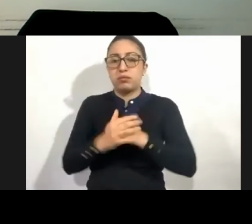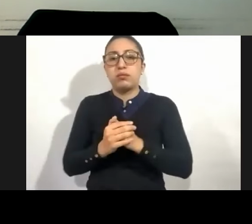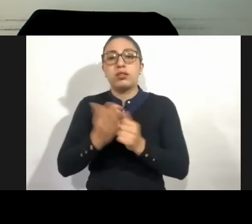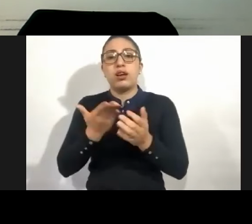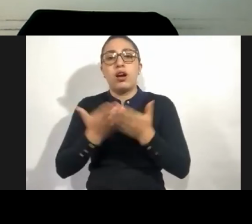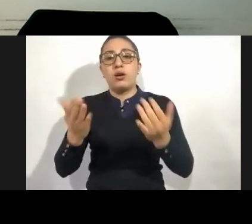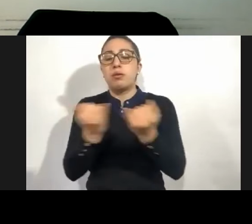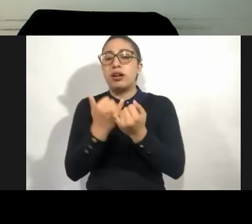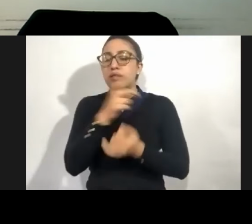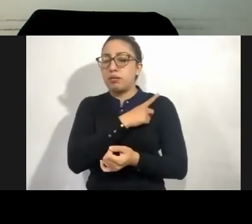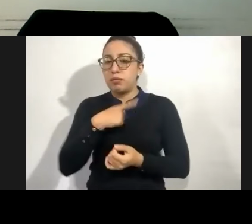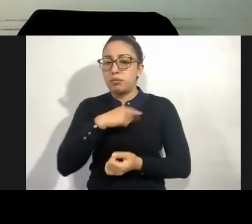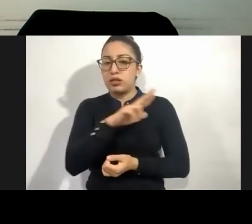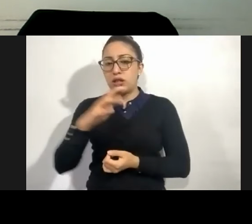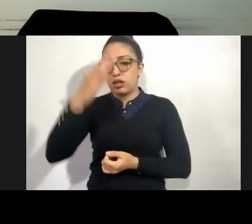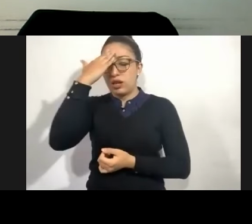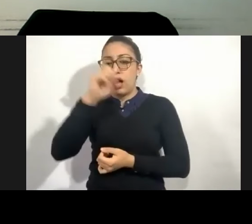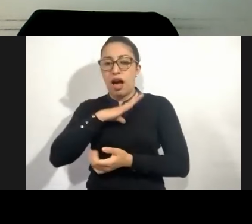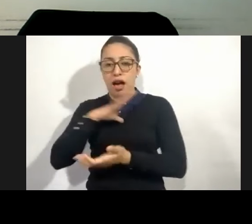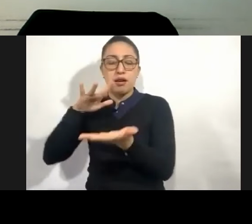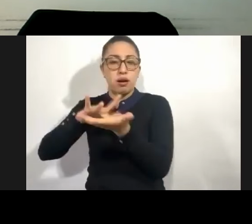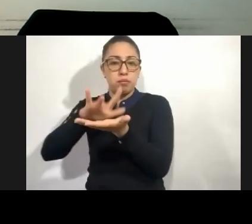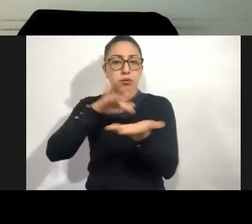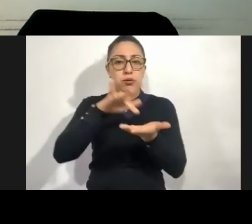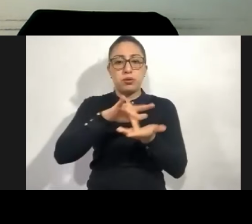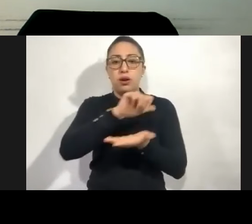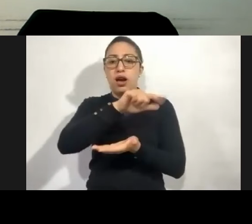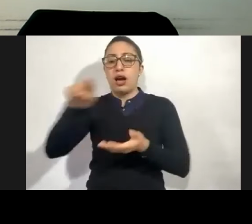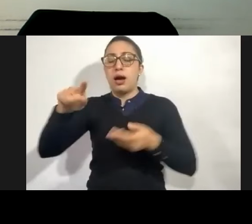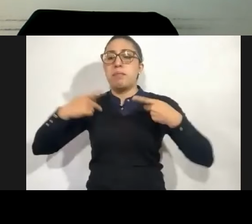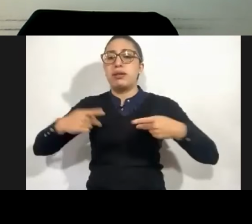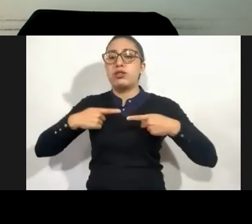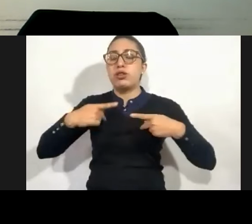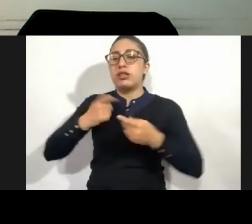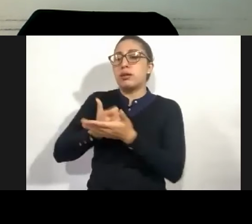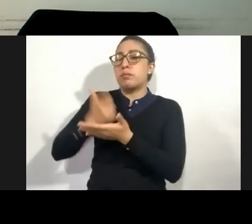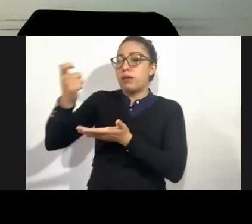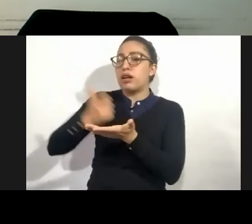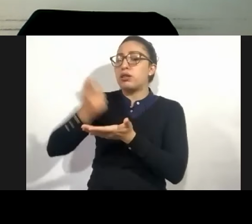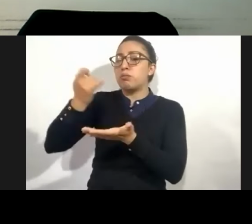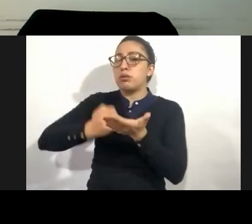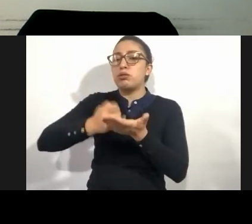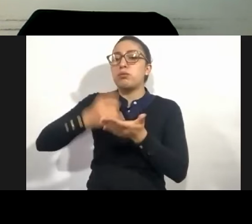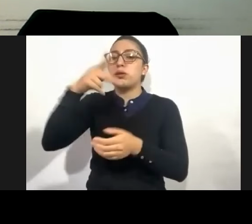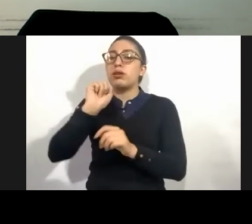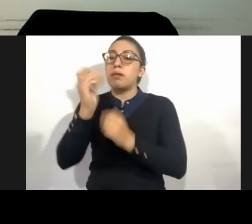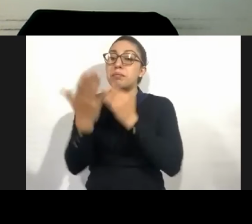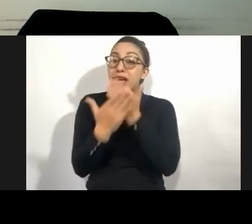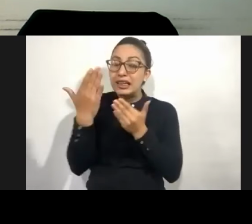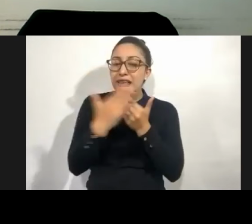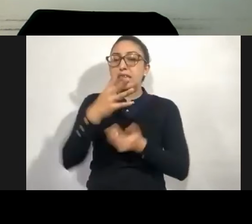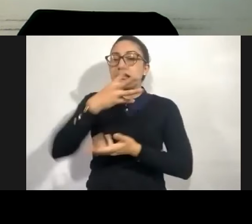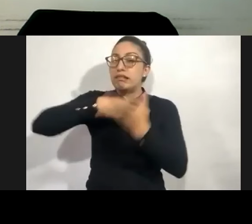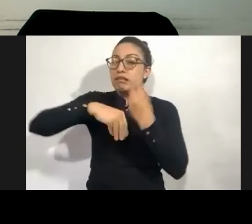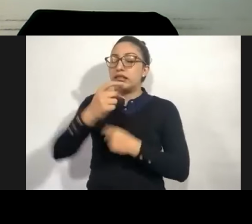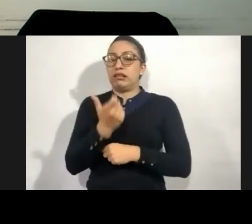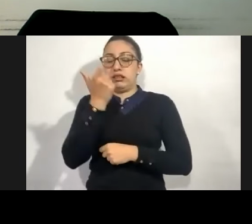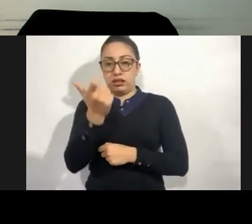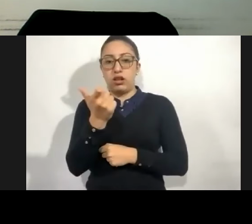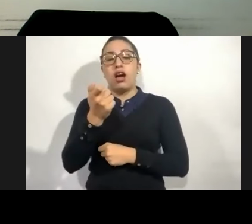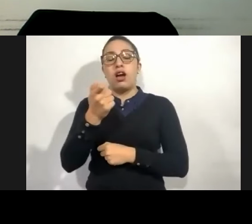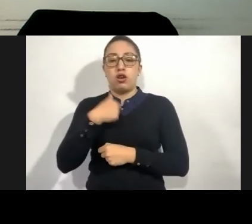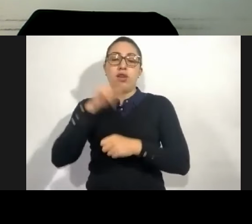fiscales a sectores vulnerables de contribuyentes, de personas contribuyentes. Igualmente destacamos el esfuerzo